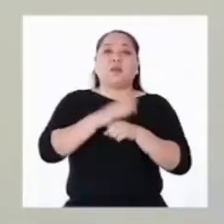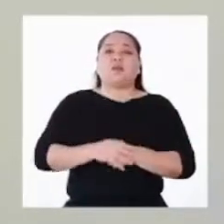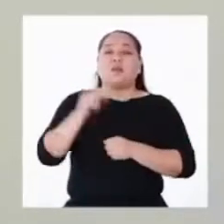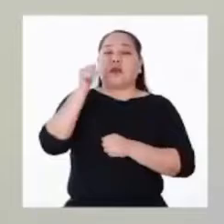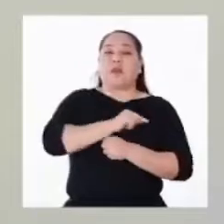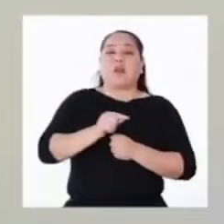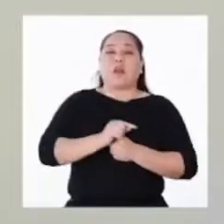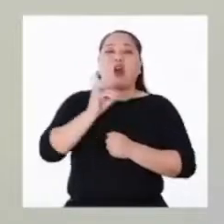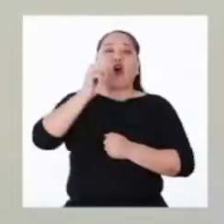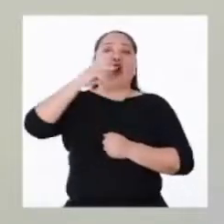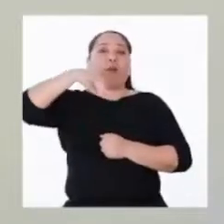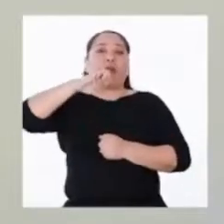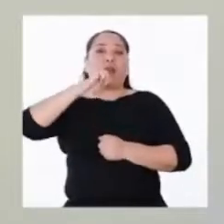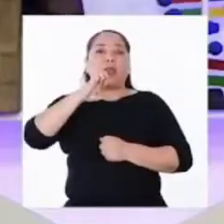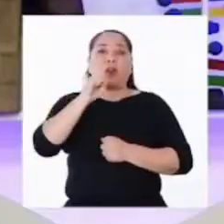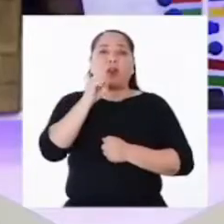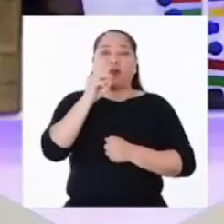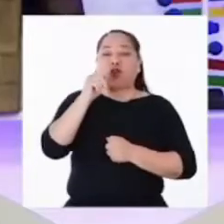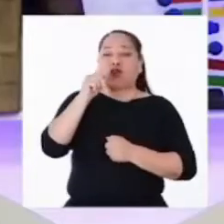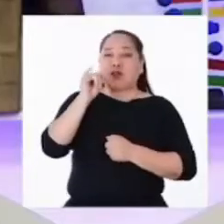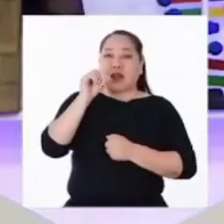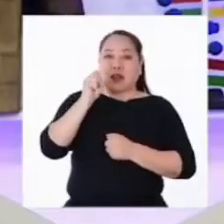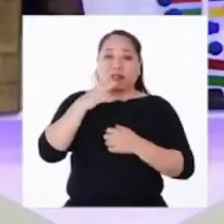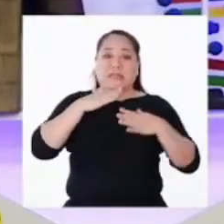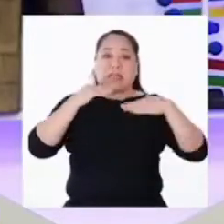programa de hoy...